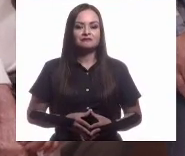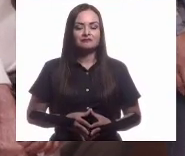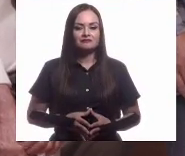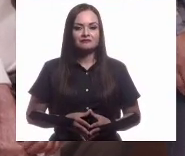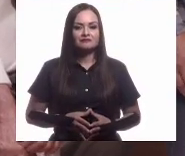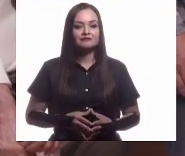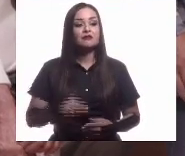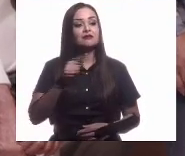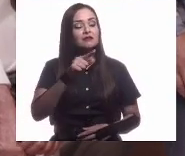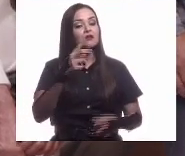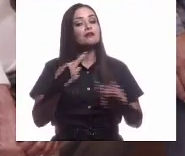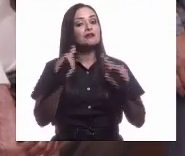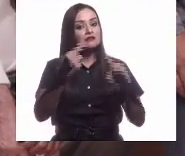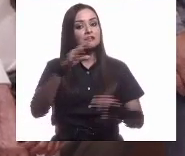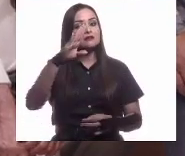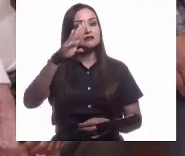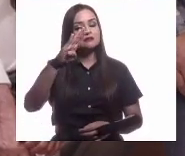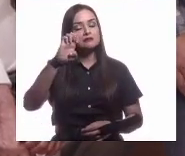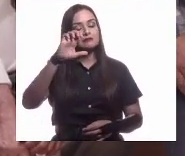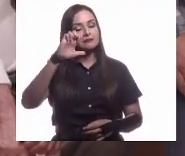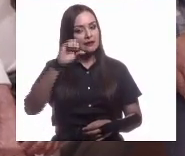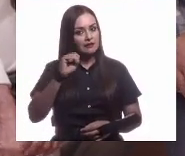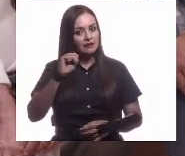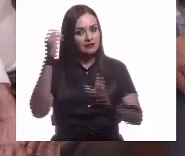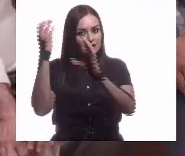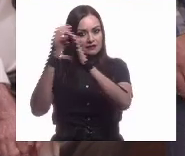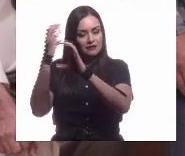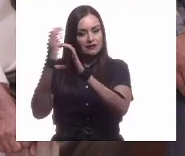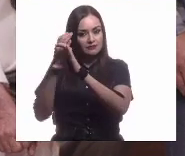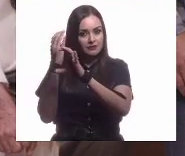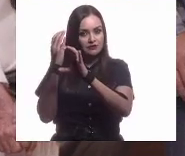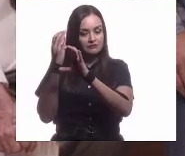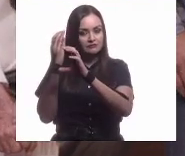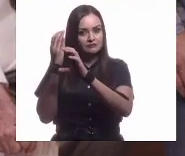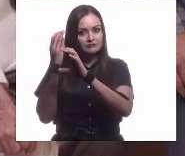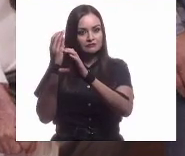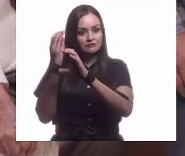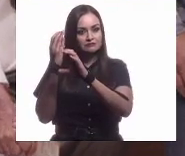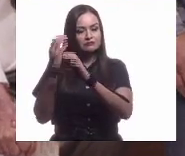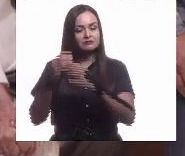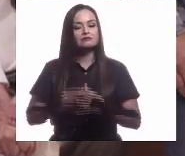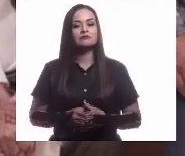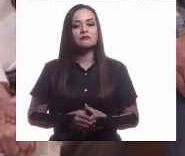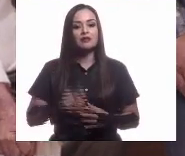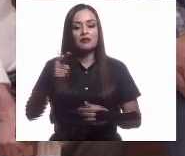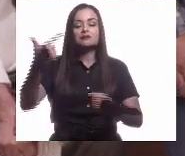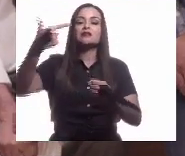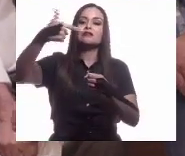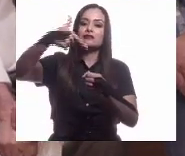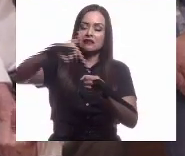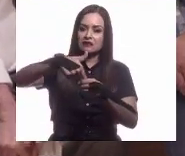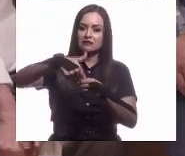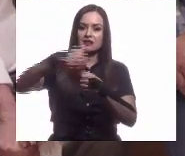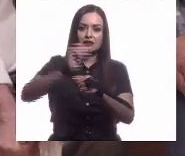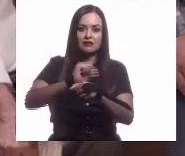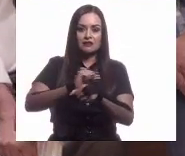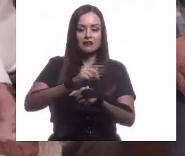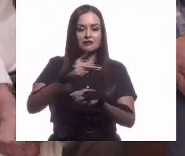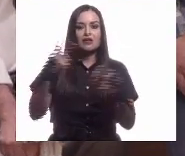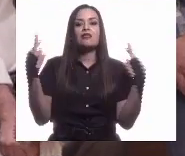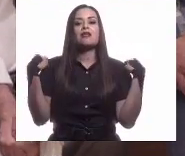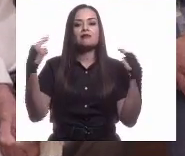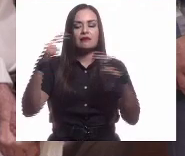que reciben de beca de apoyo en beca de transporte, lo que hacen es echárselo de gasolina al carro del